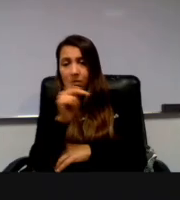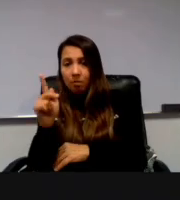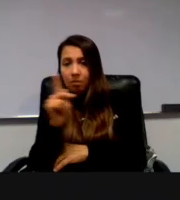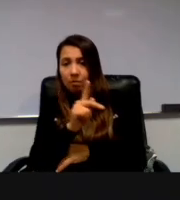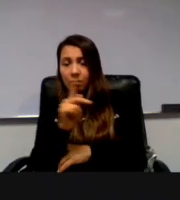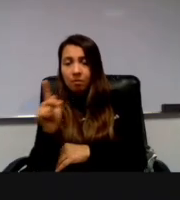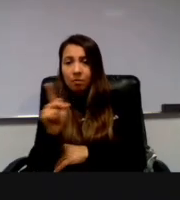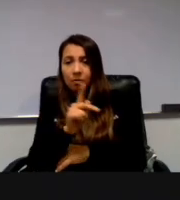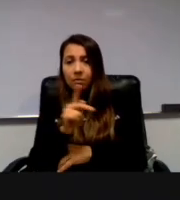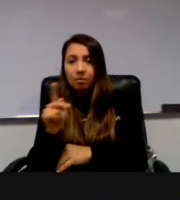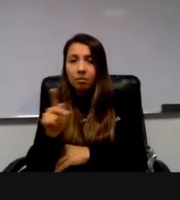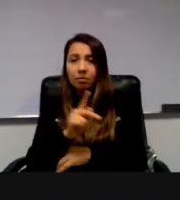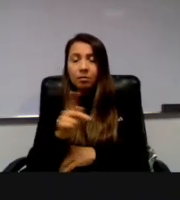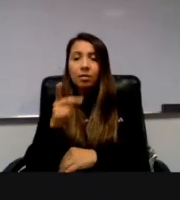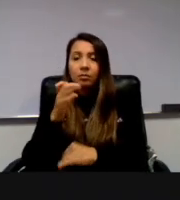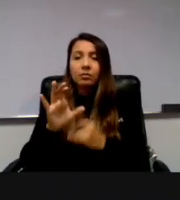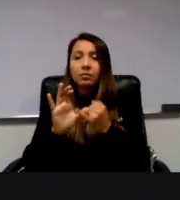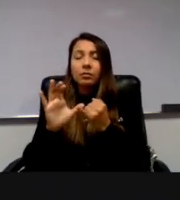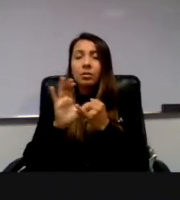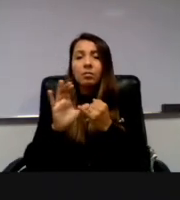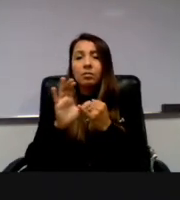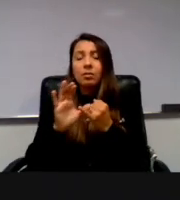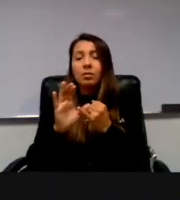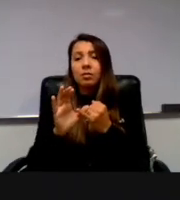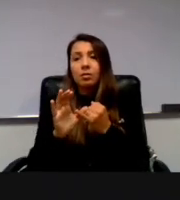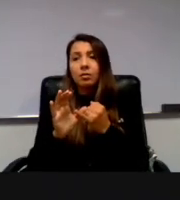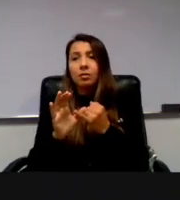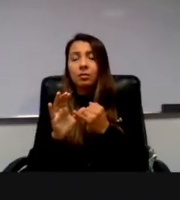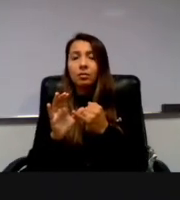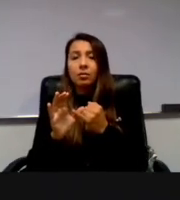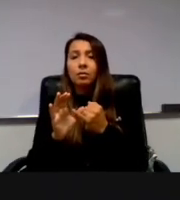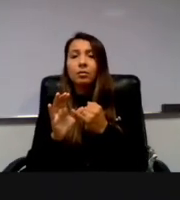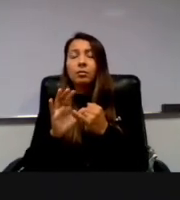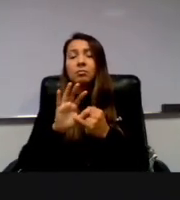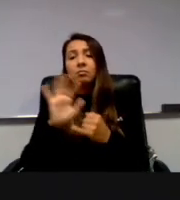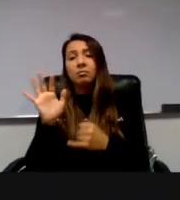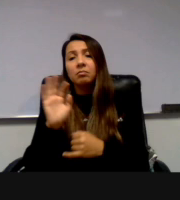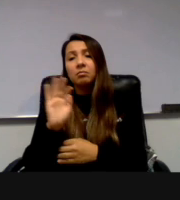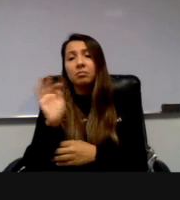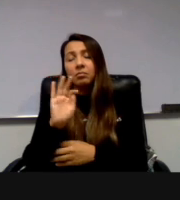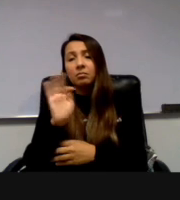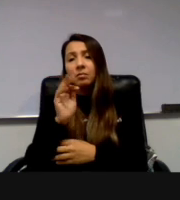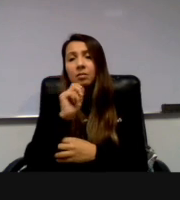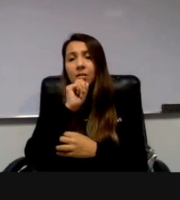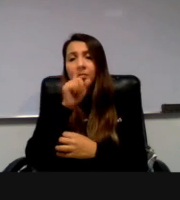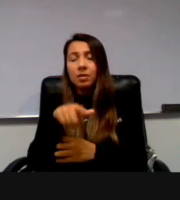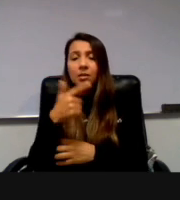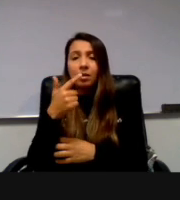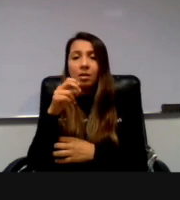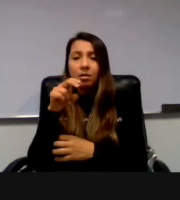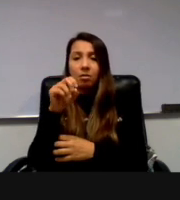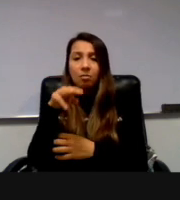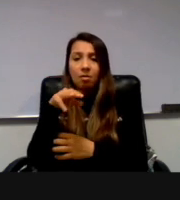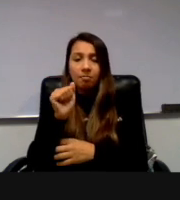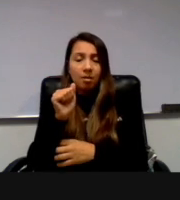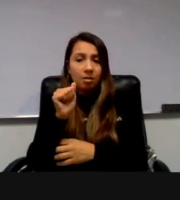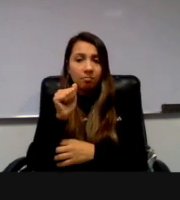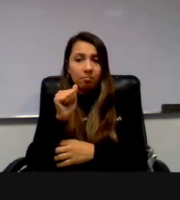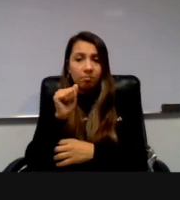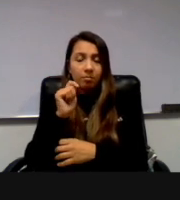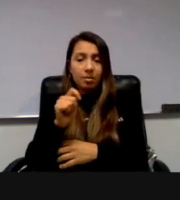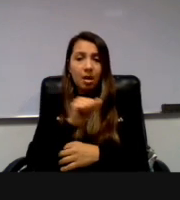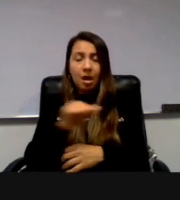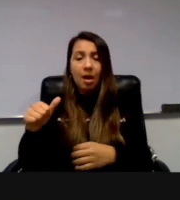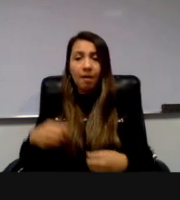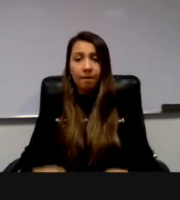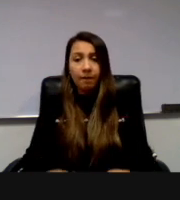esto probablemente representa una célula mínima y probablemente representa también el genoma del último ancestro común de los seres